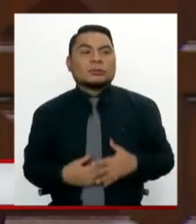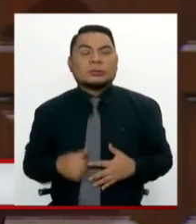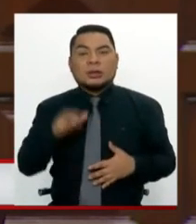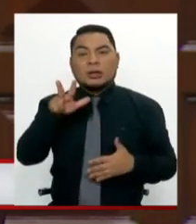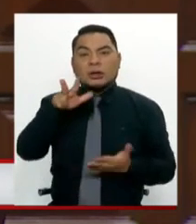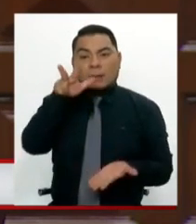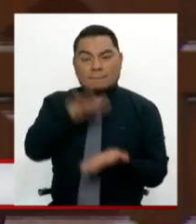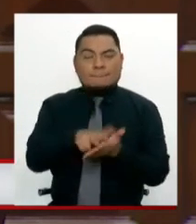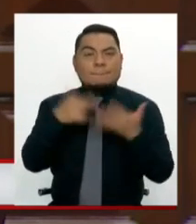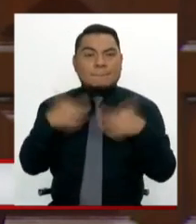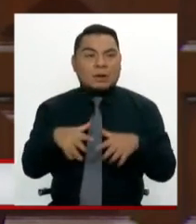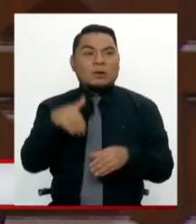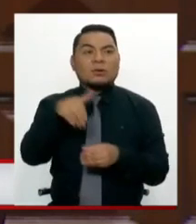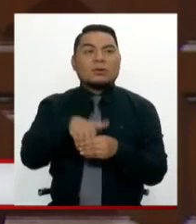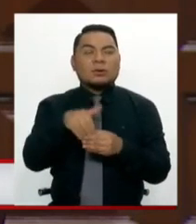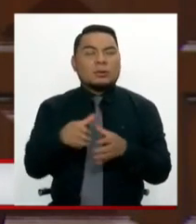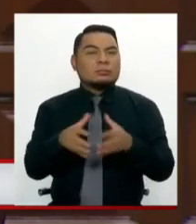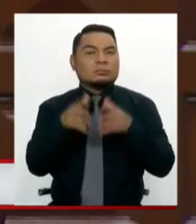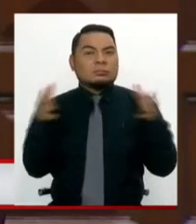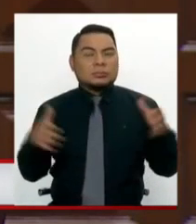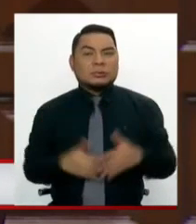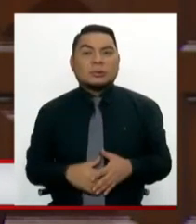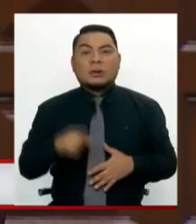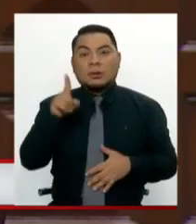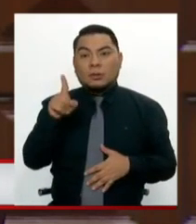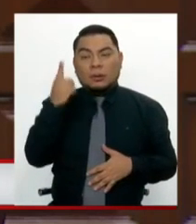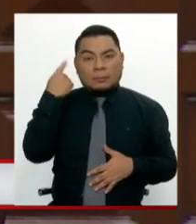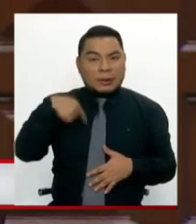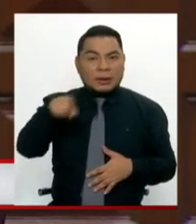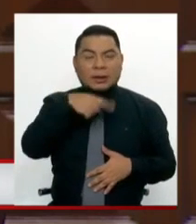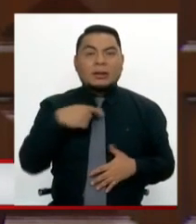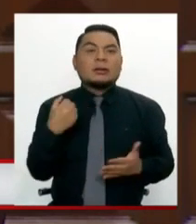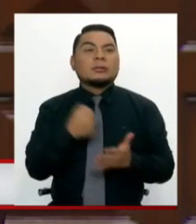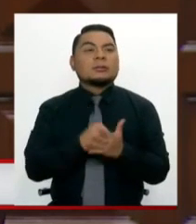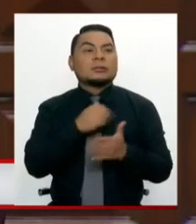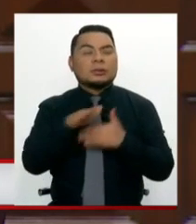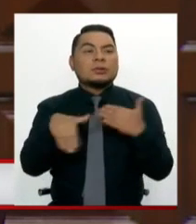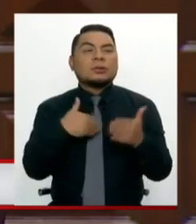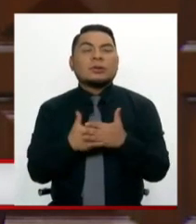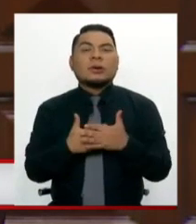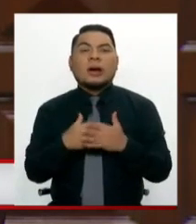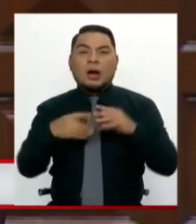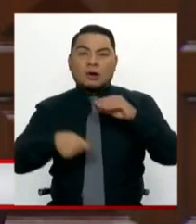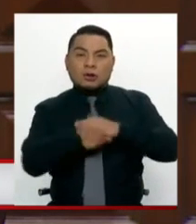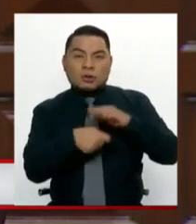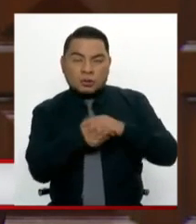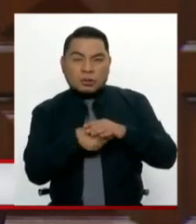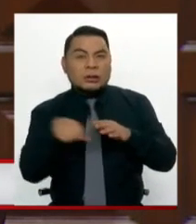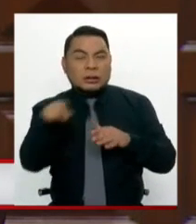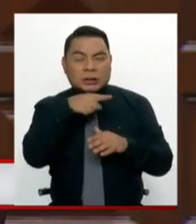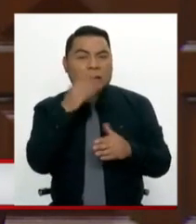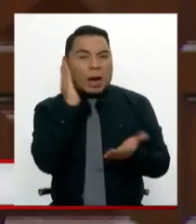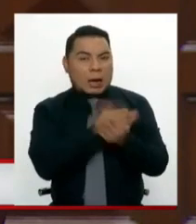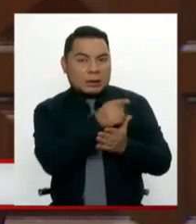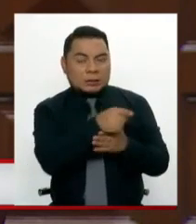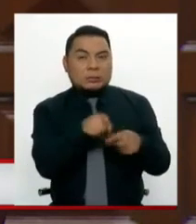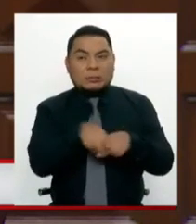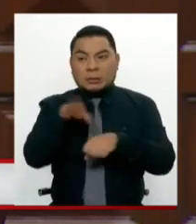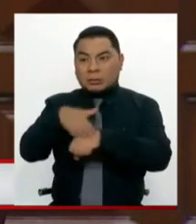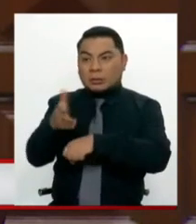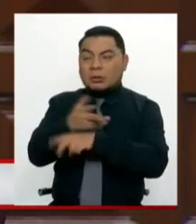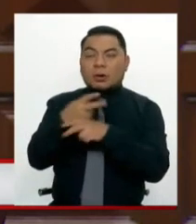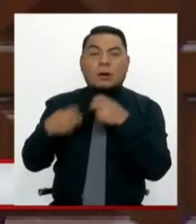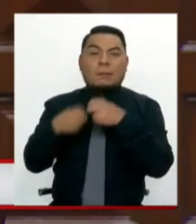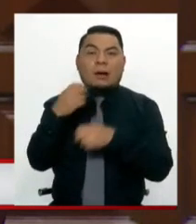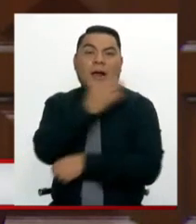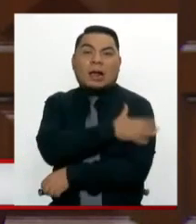de ellas con una votación contundente, una para combatir el soborno nacional y transnacional, otra para prevenir